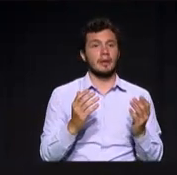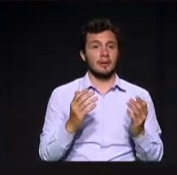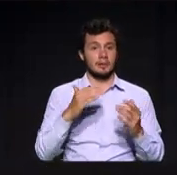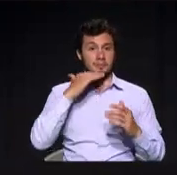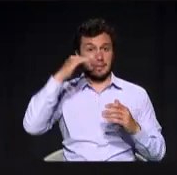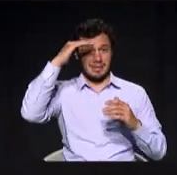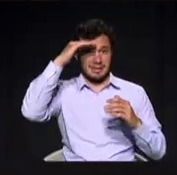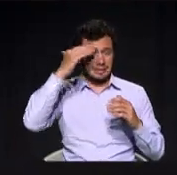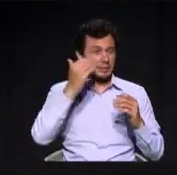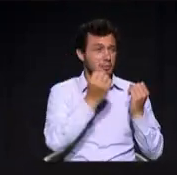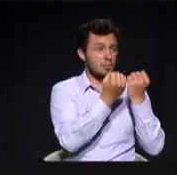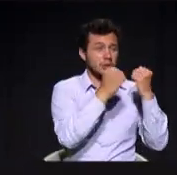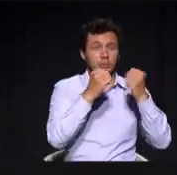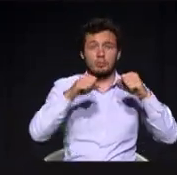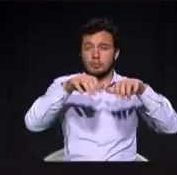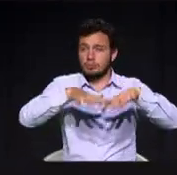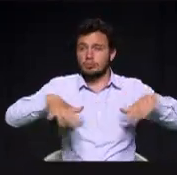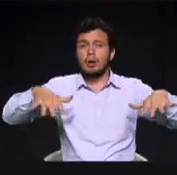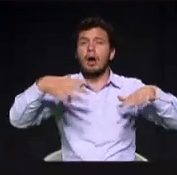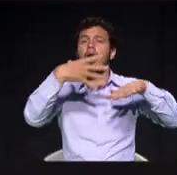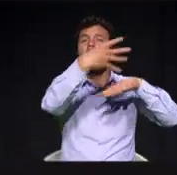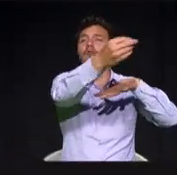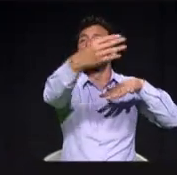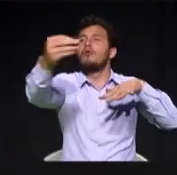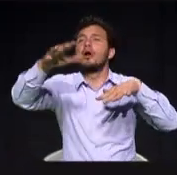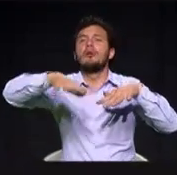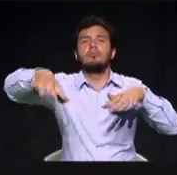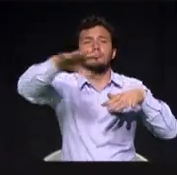sembrando agricultura me está fallando